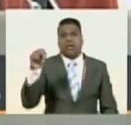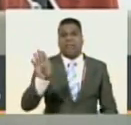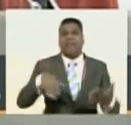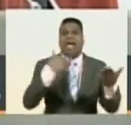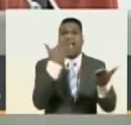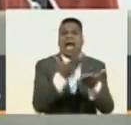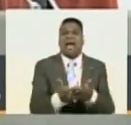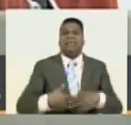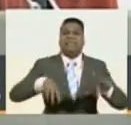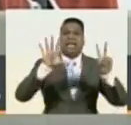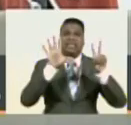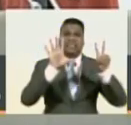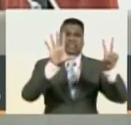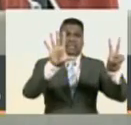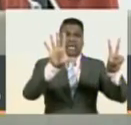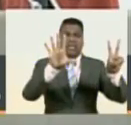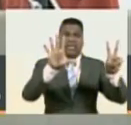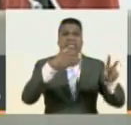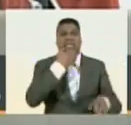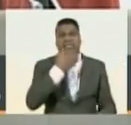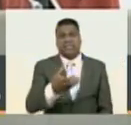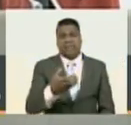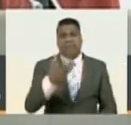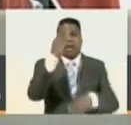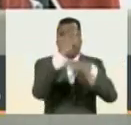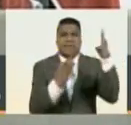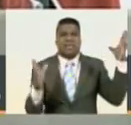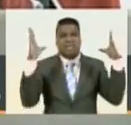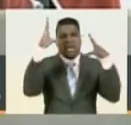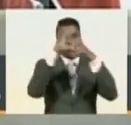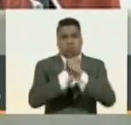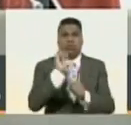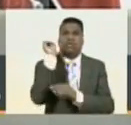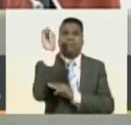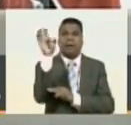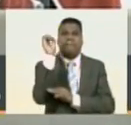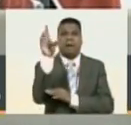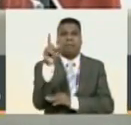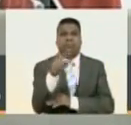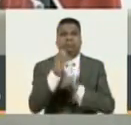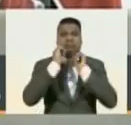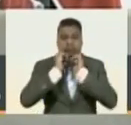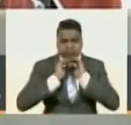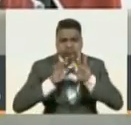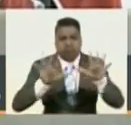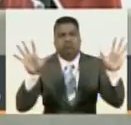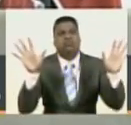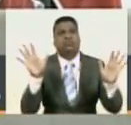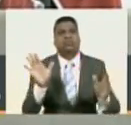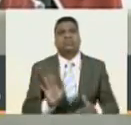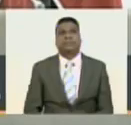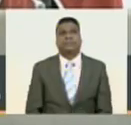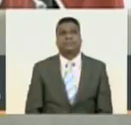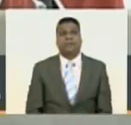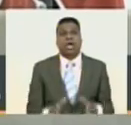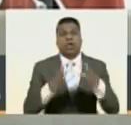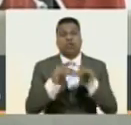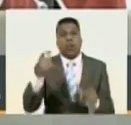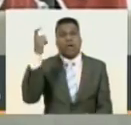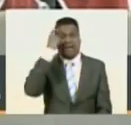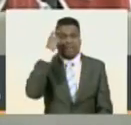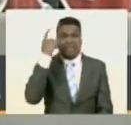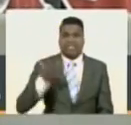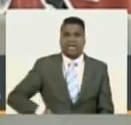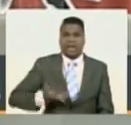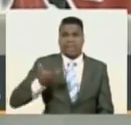de diciembre a la medianoche. Esto es todas las fechas